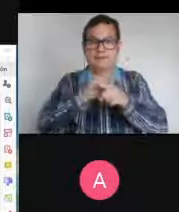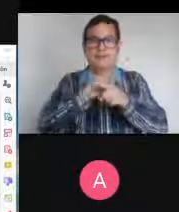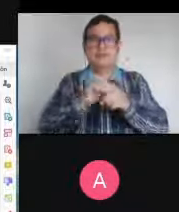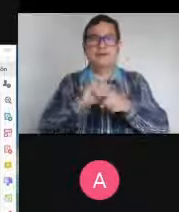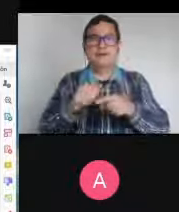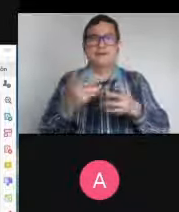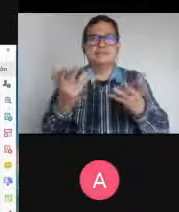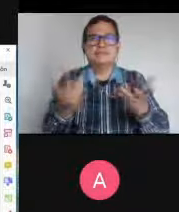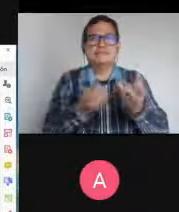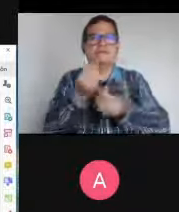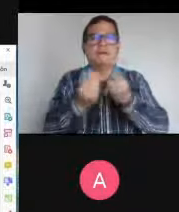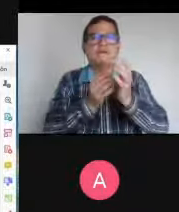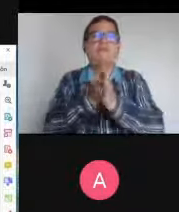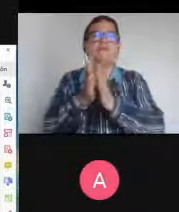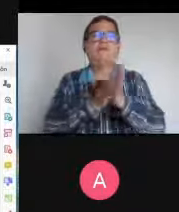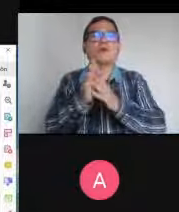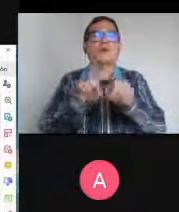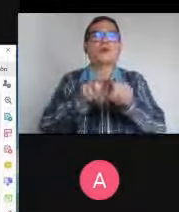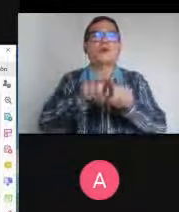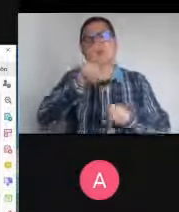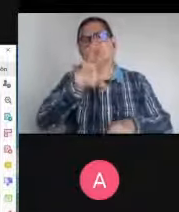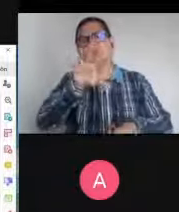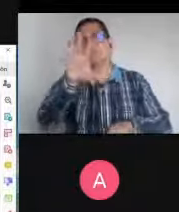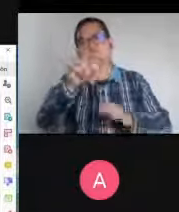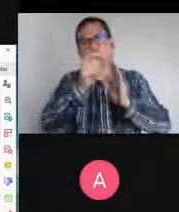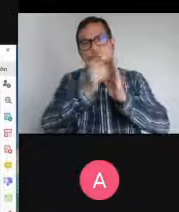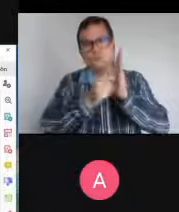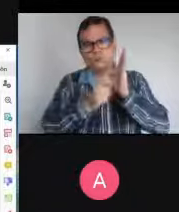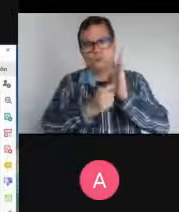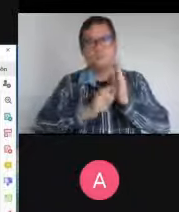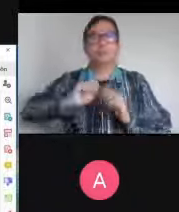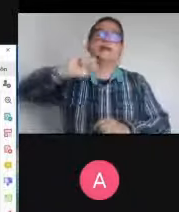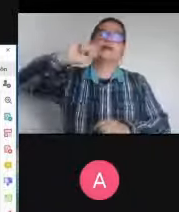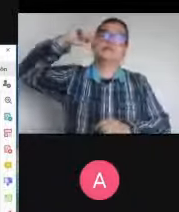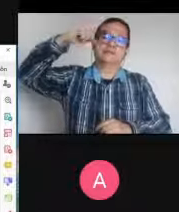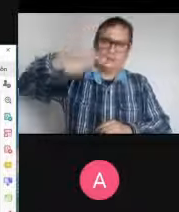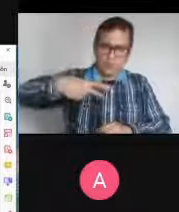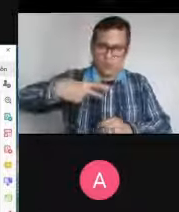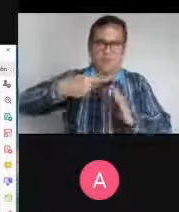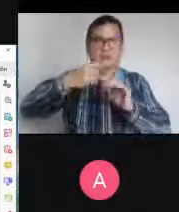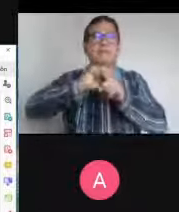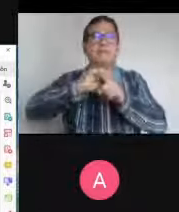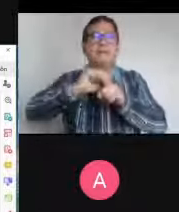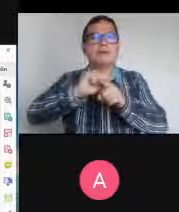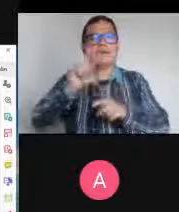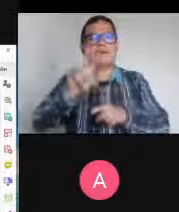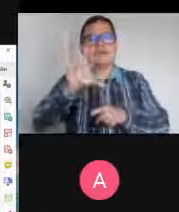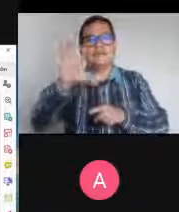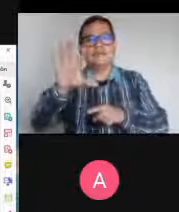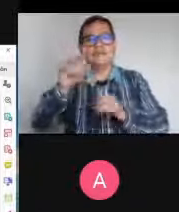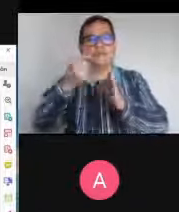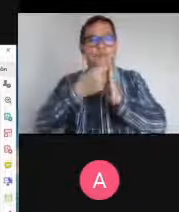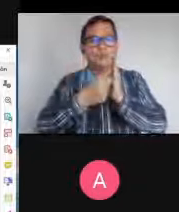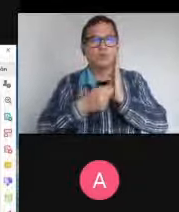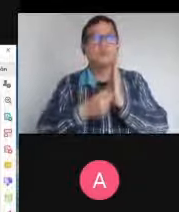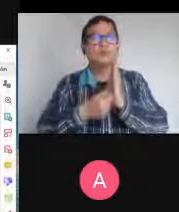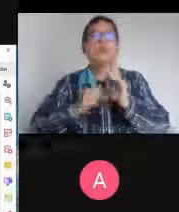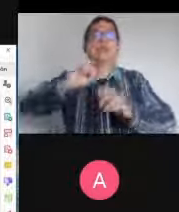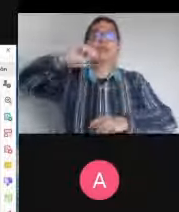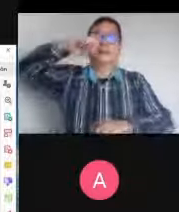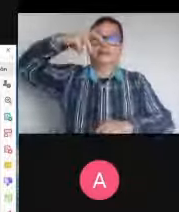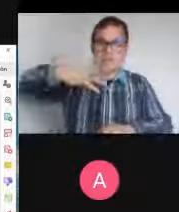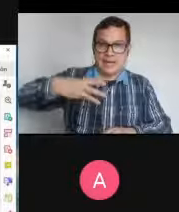va en el informe vale 25 puntos. La segunda práctica, el otro 25 puntos.